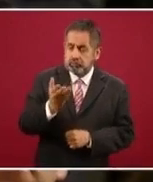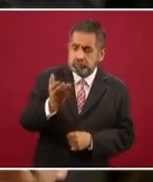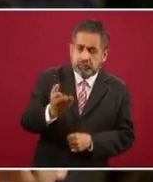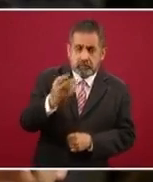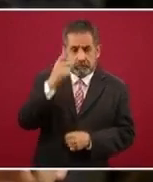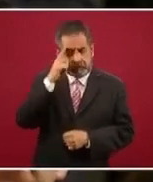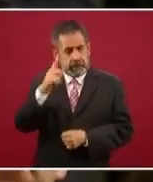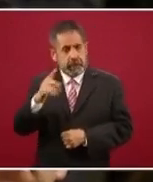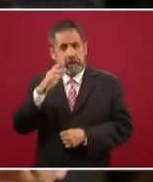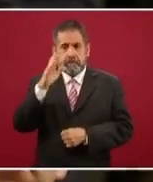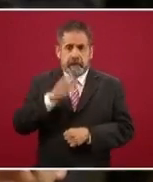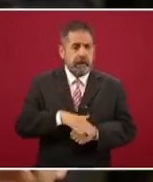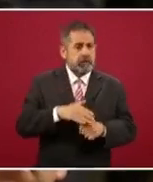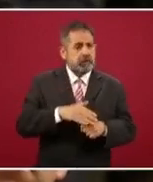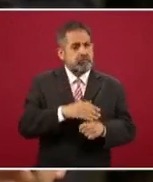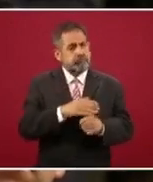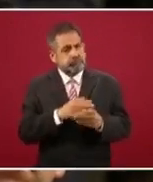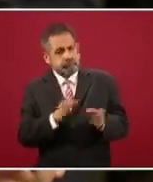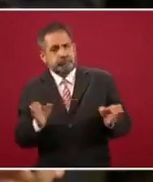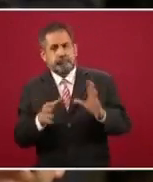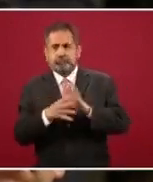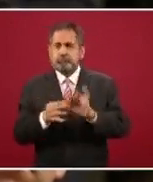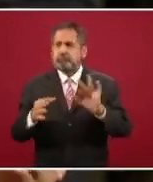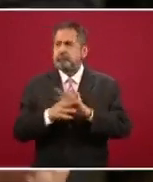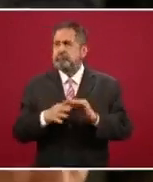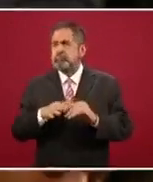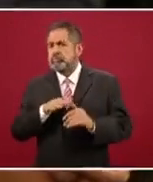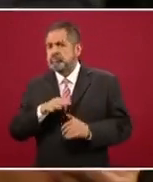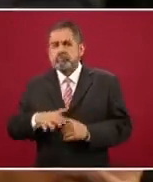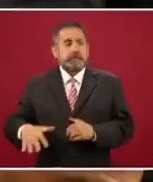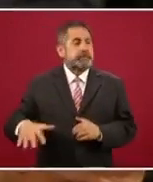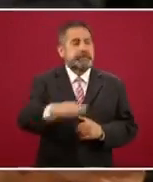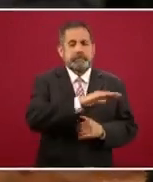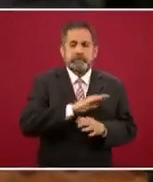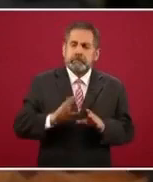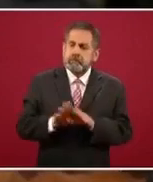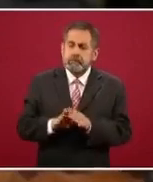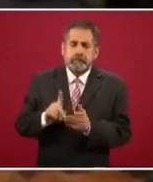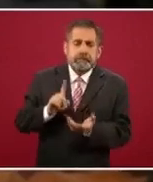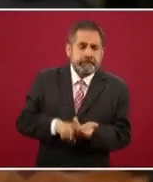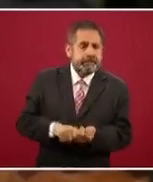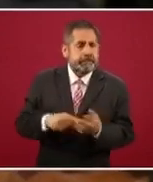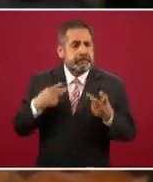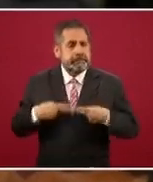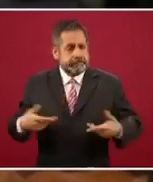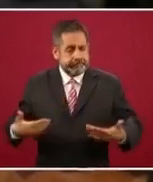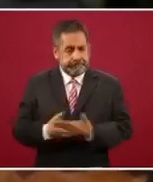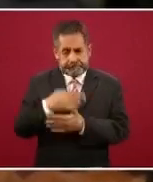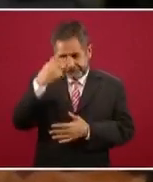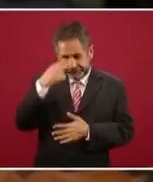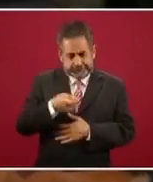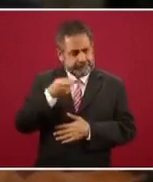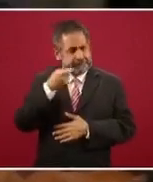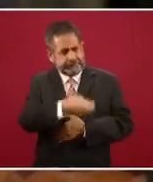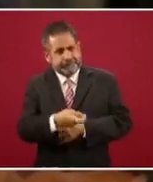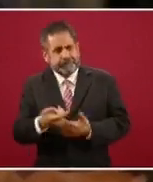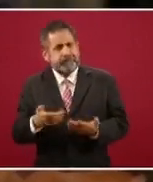que se nos ampliara y se diera una radiografía. ¿Qué tan enfermos o cuál es el estado de salud de los mexicanos?